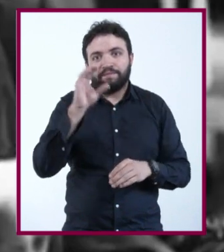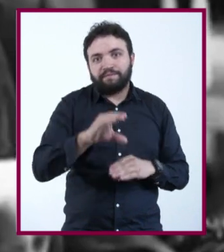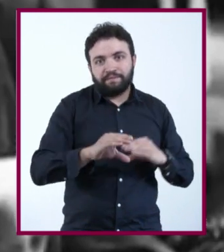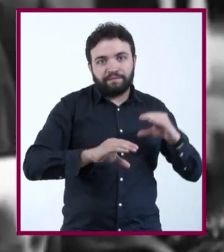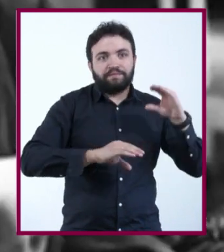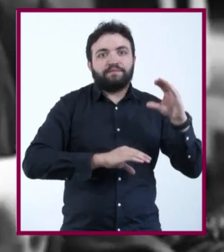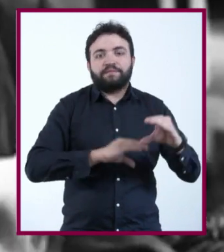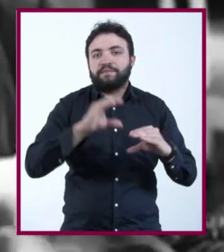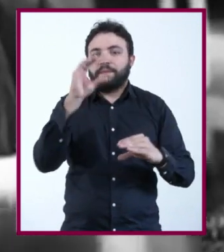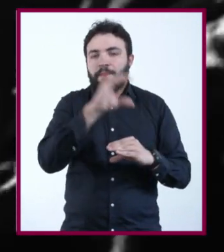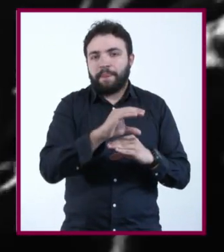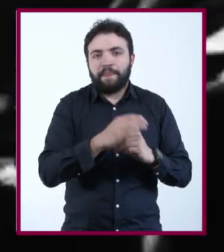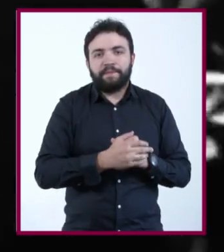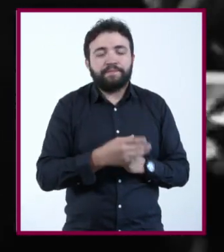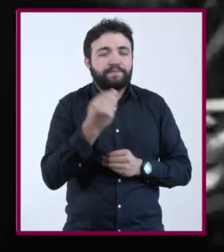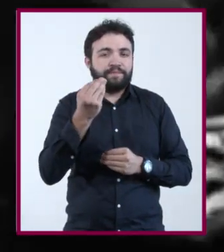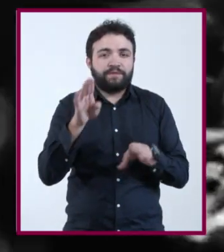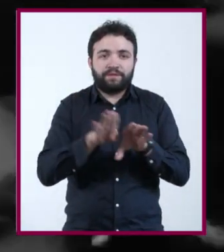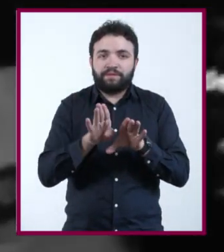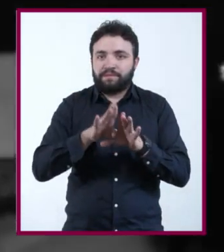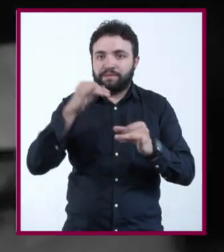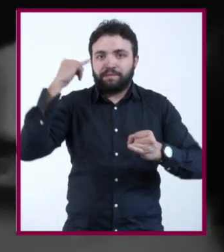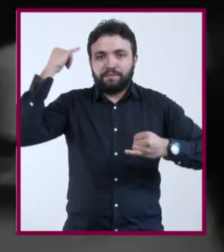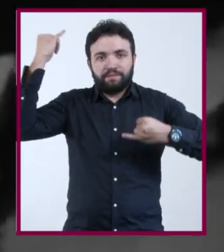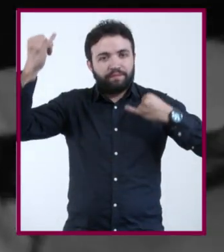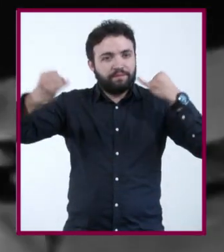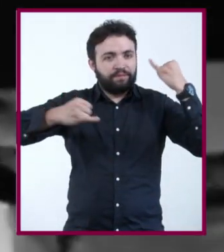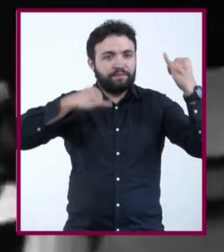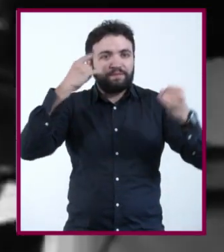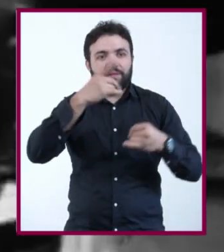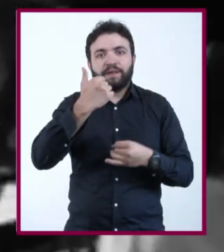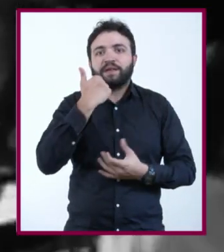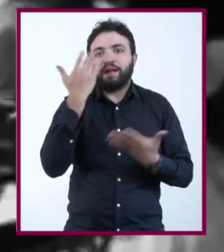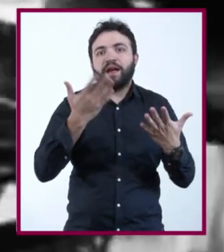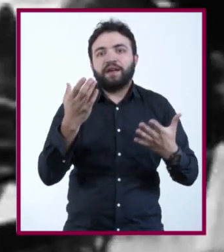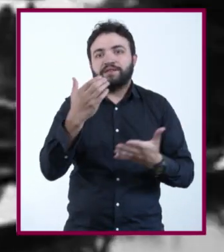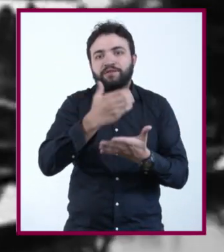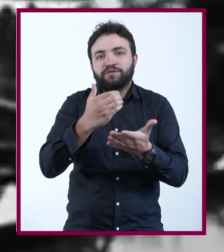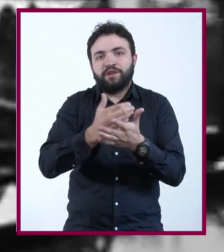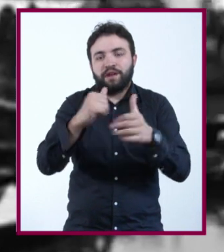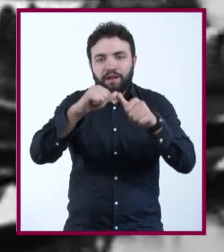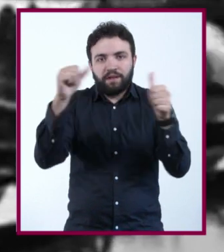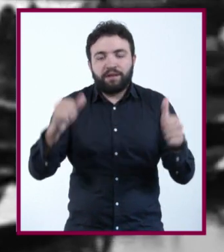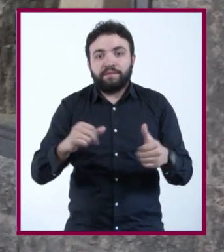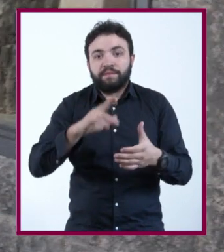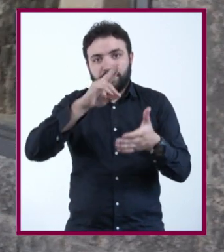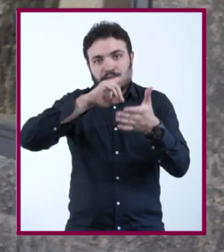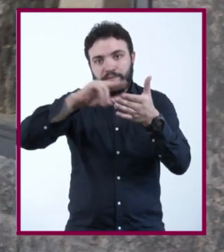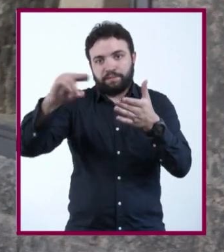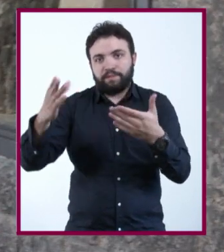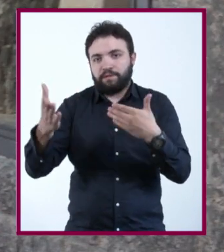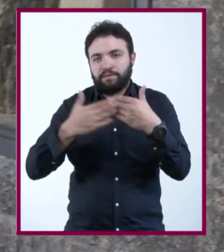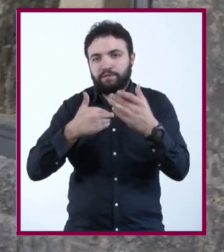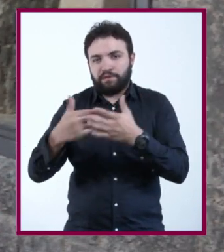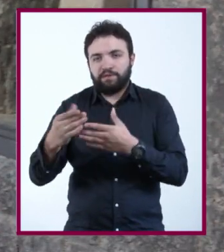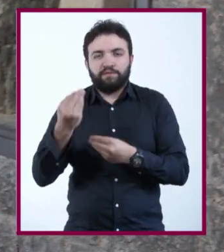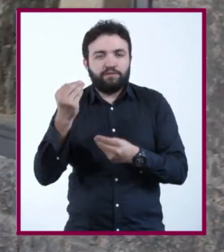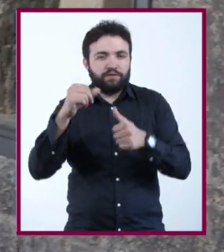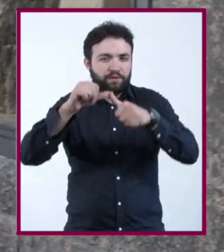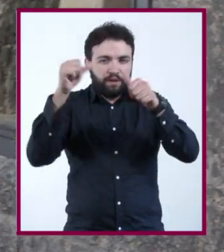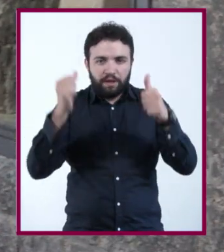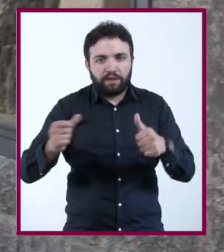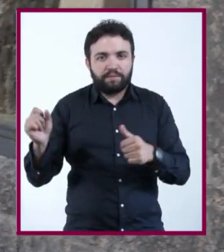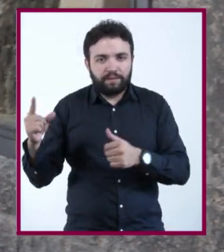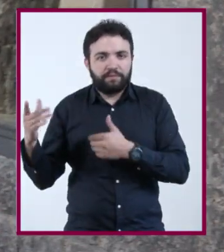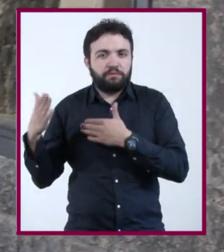él muta entre varias ideas y una de ellas es hacer una ciudad de las artes. Los pintores modernos o